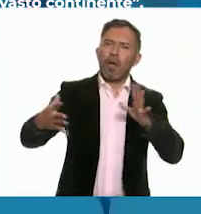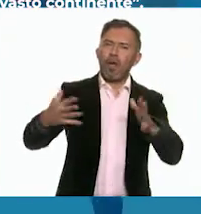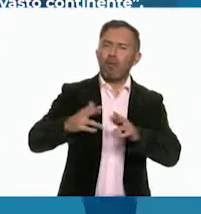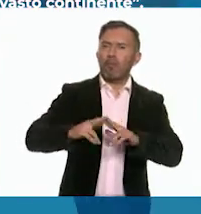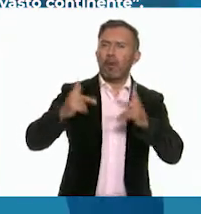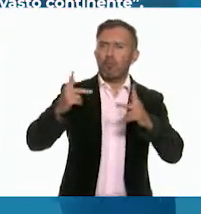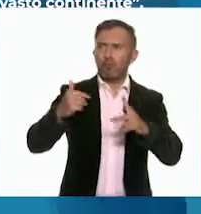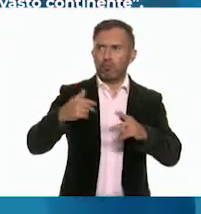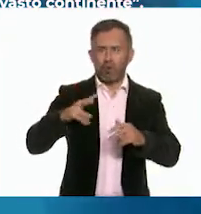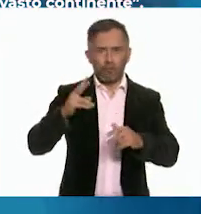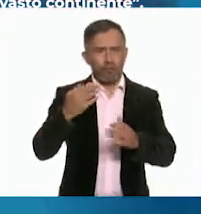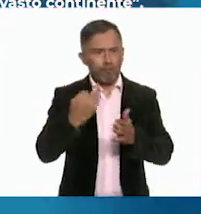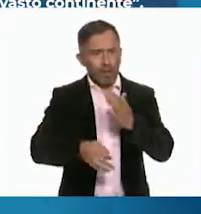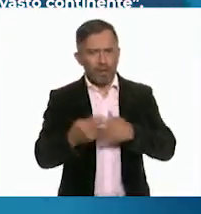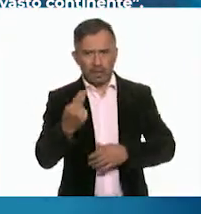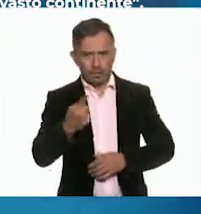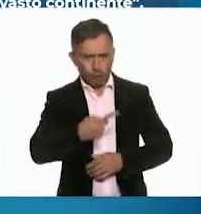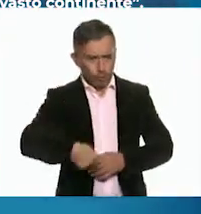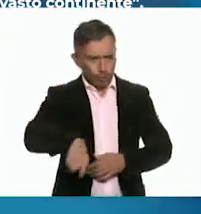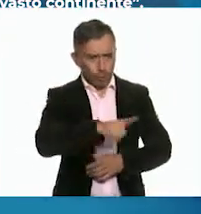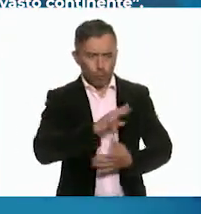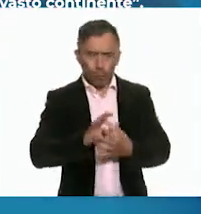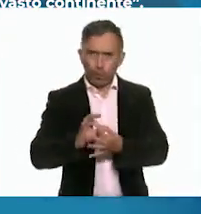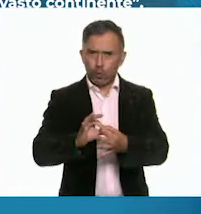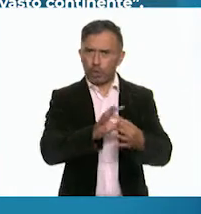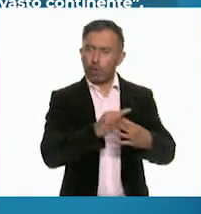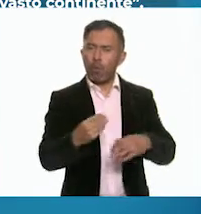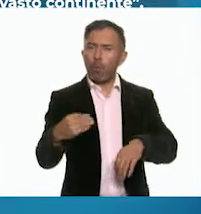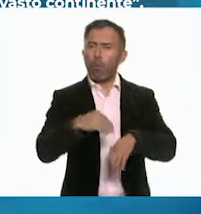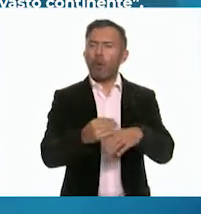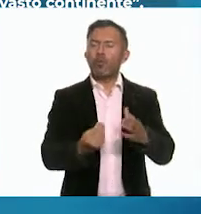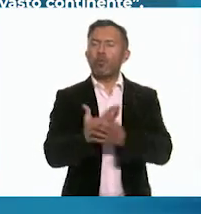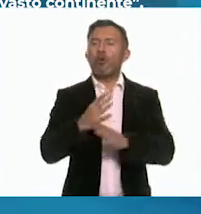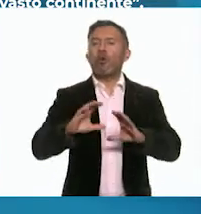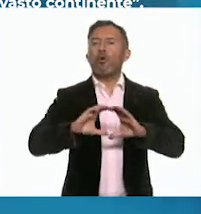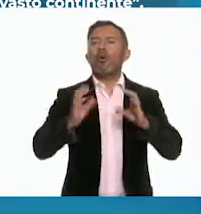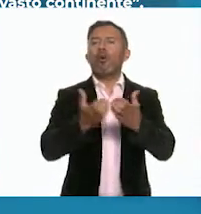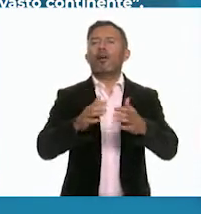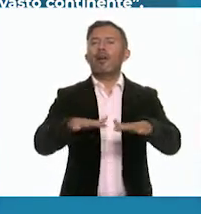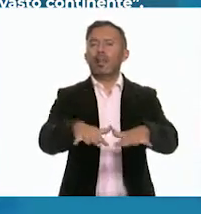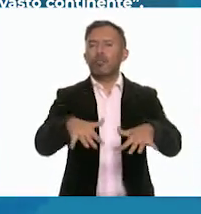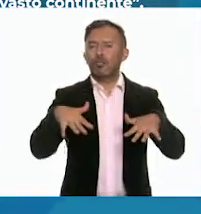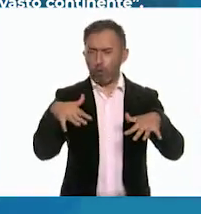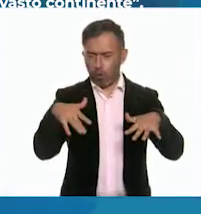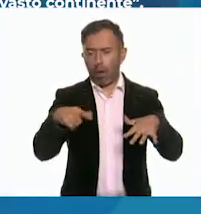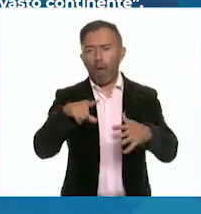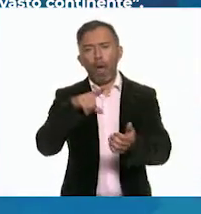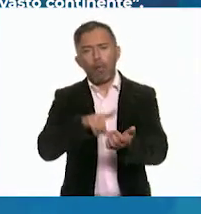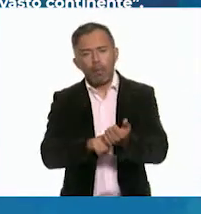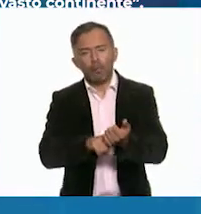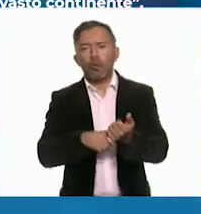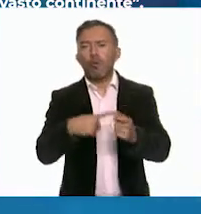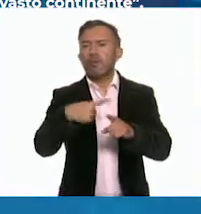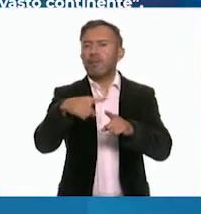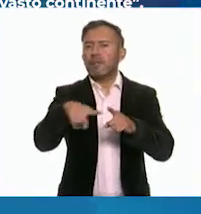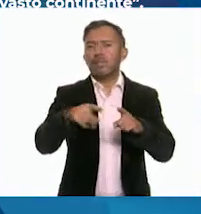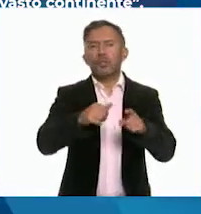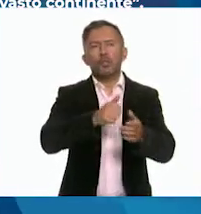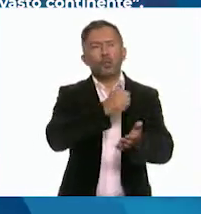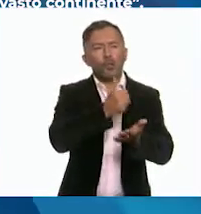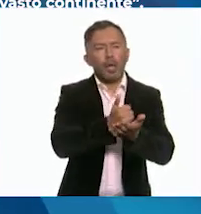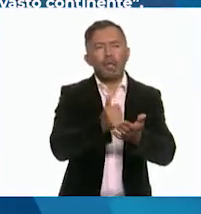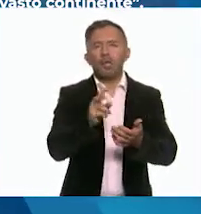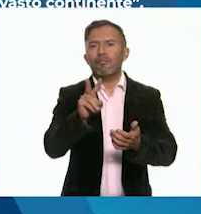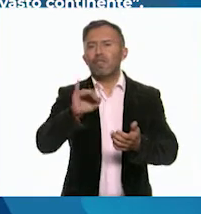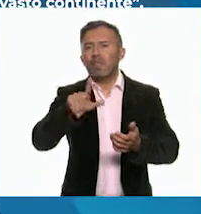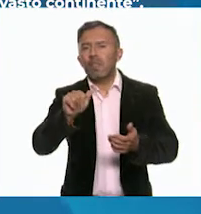sino unirnos. Establezcamos un Congreso que se componga de representantes de todas las ciudades, villas y lugares de